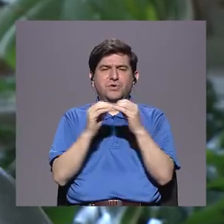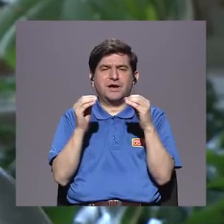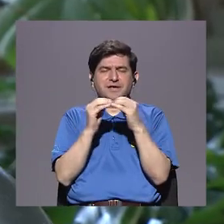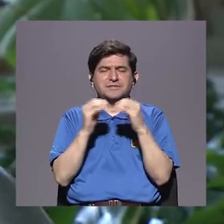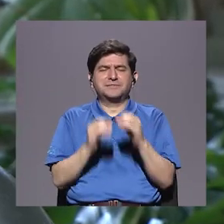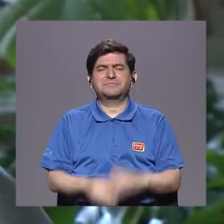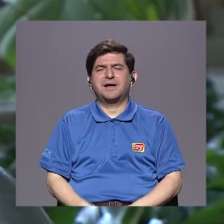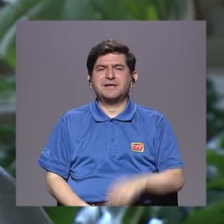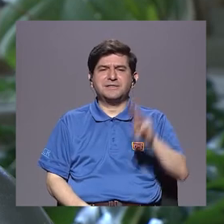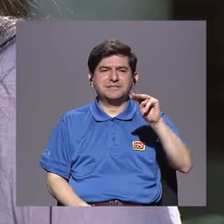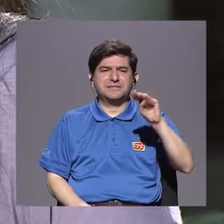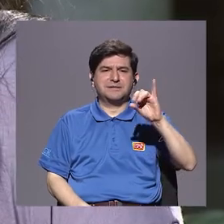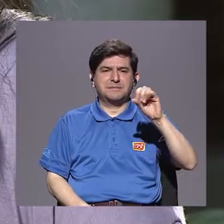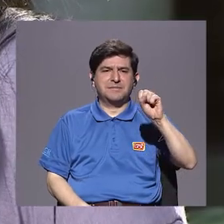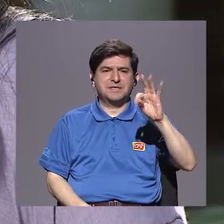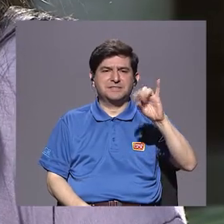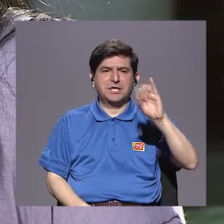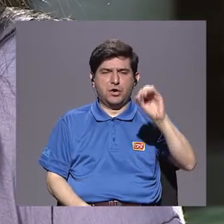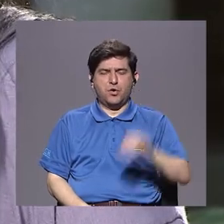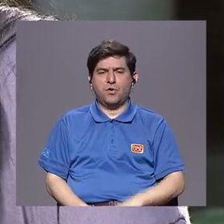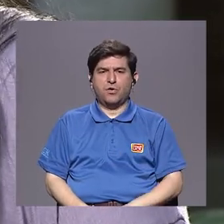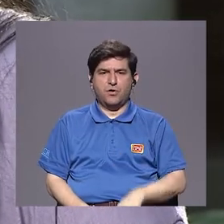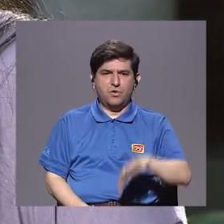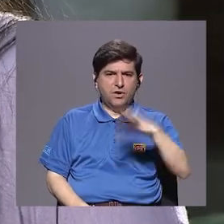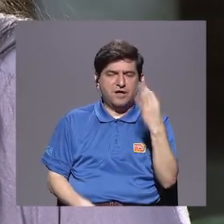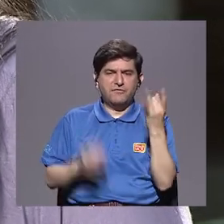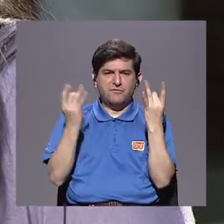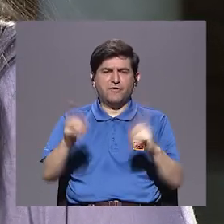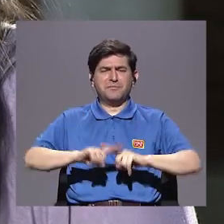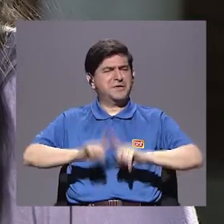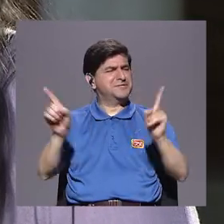más místico. Las posturas de yoga